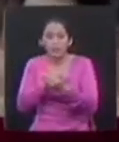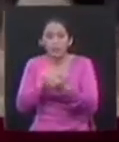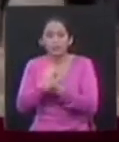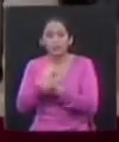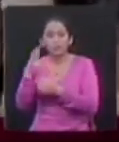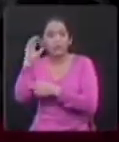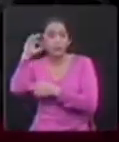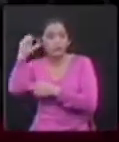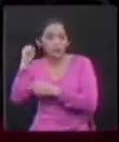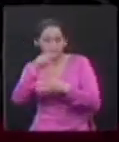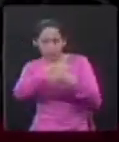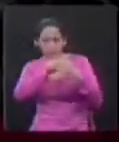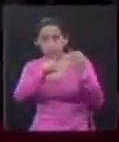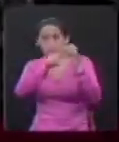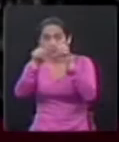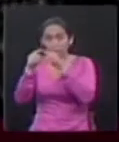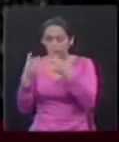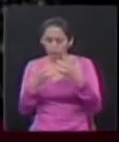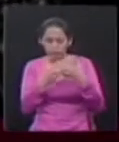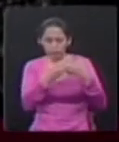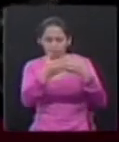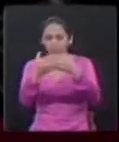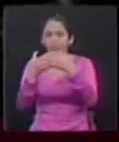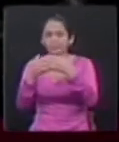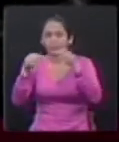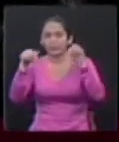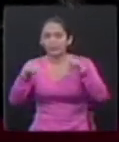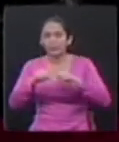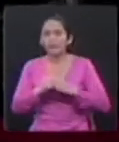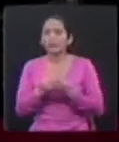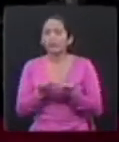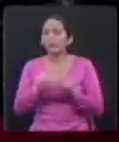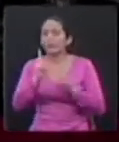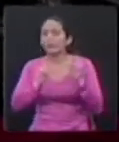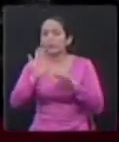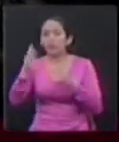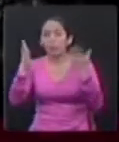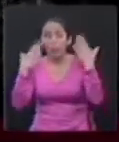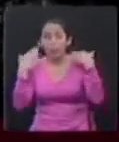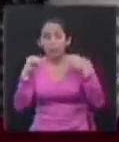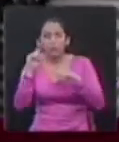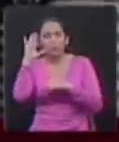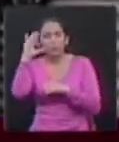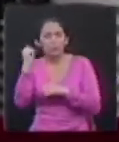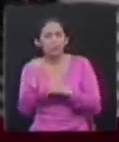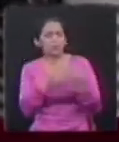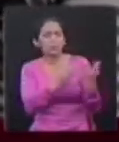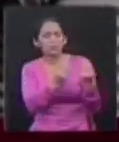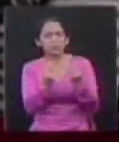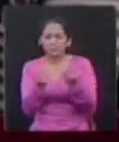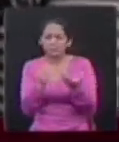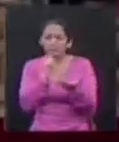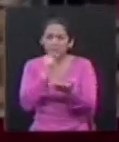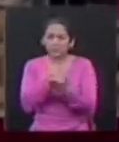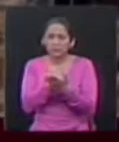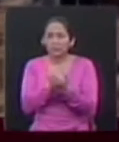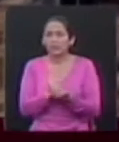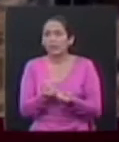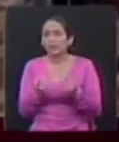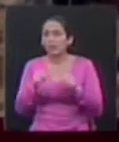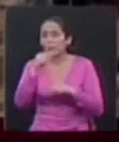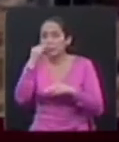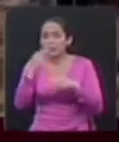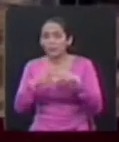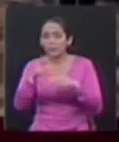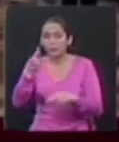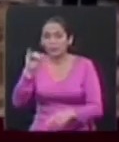solistas de diferentes lugares, tenemos solistas de Guayaquil, la mayoría de Cuenca y pues la presencia también de Javier Rivadeneira,